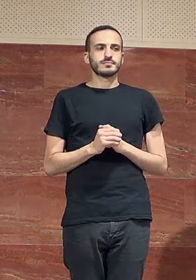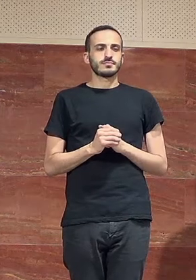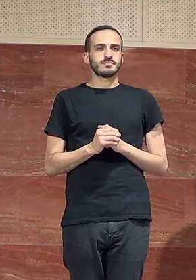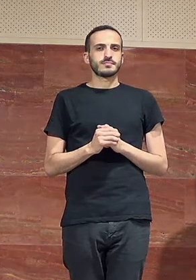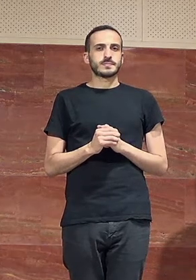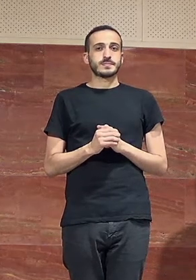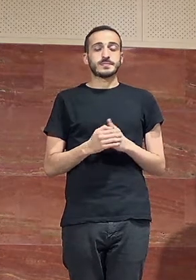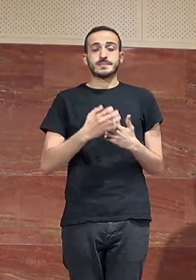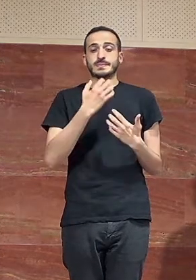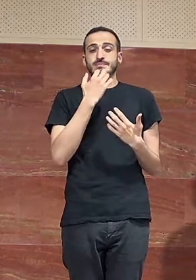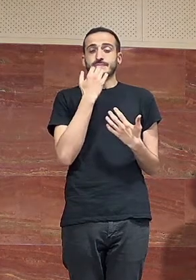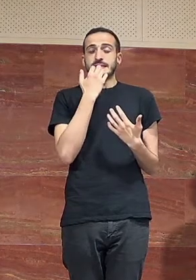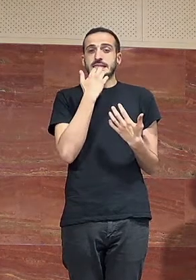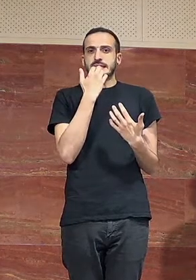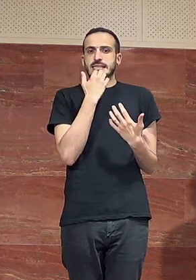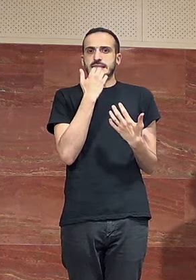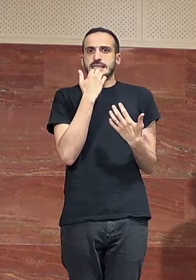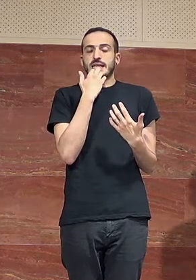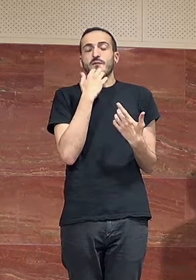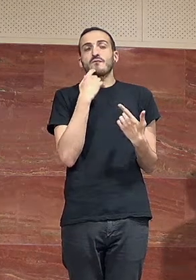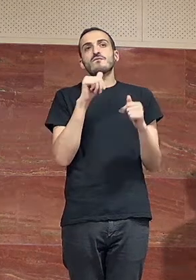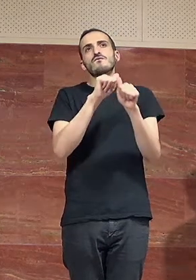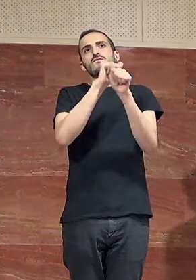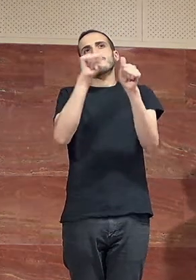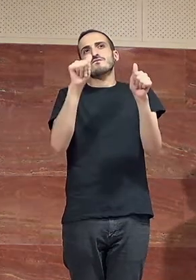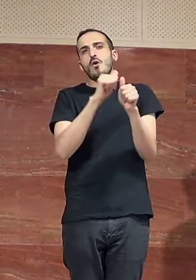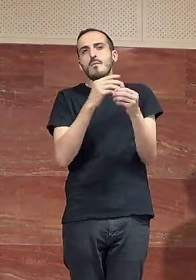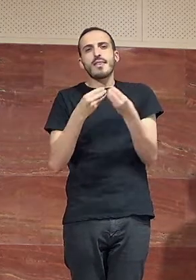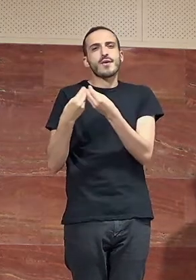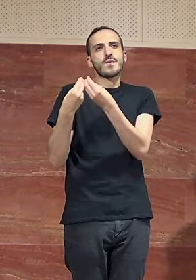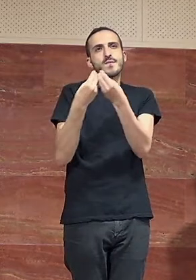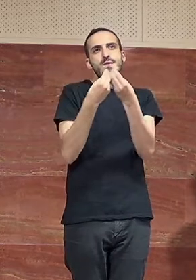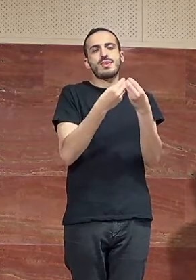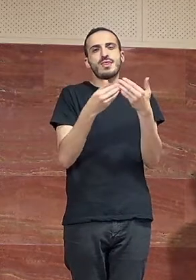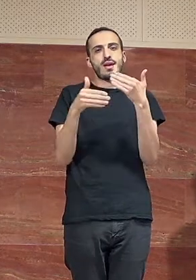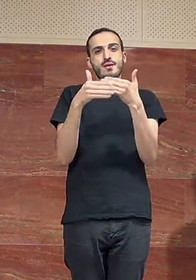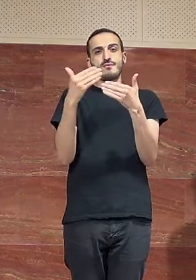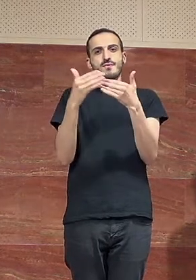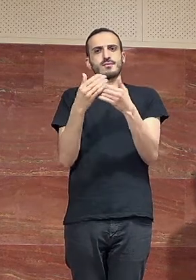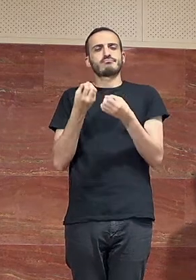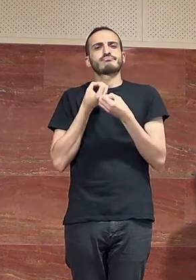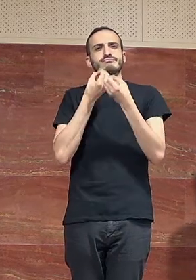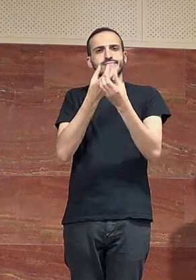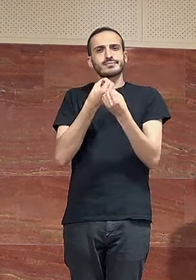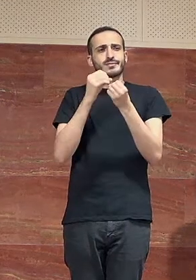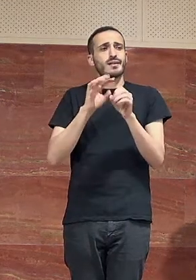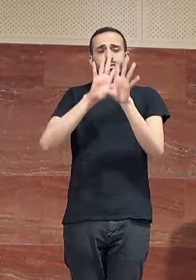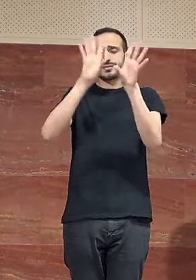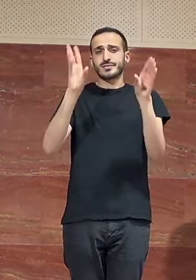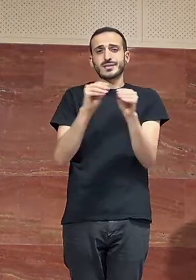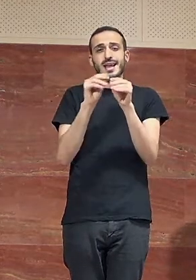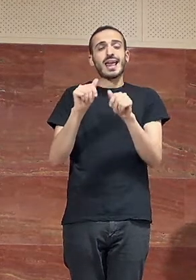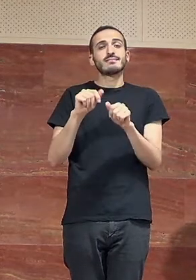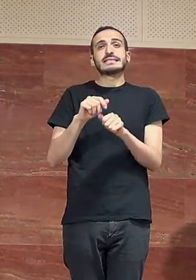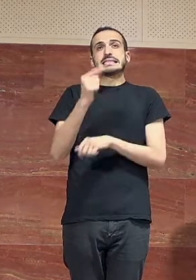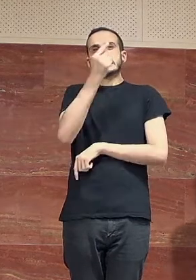Si hablamos hoy de nuevas formas de convivencia, prácticamente llegaremos a la conclusión de que en realidad el nuevo diseño tiene